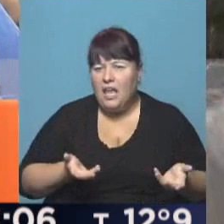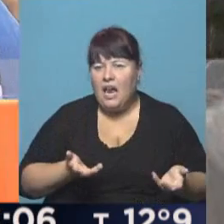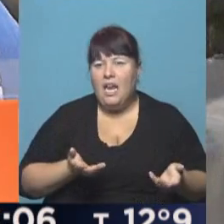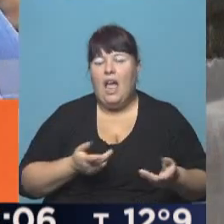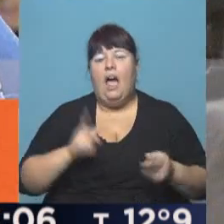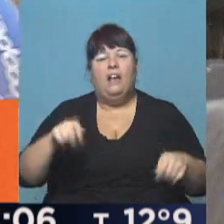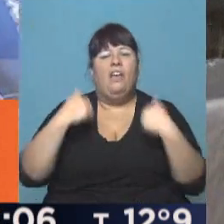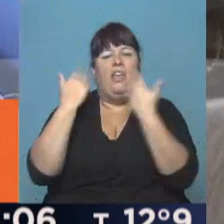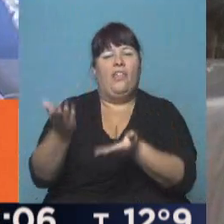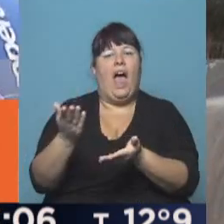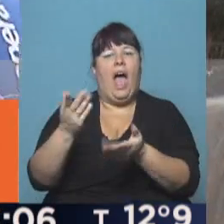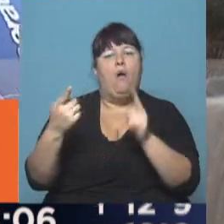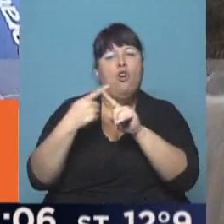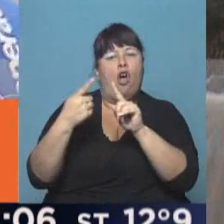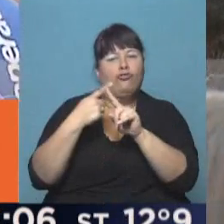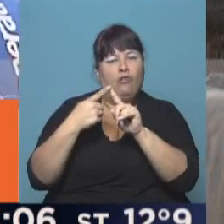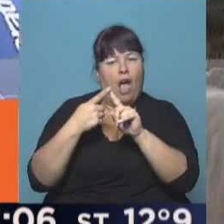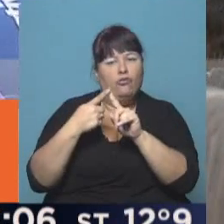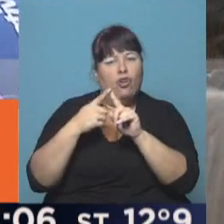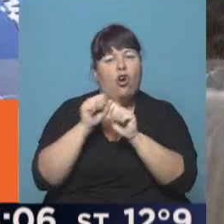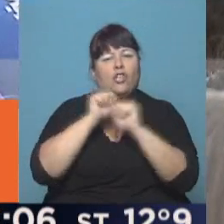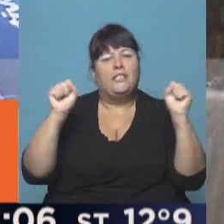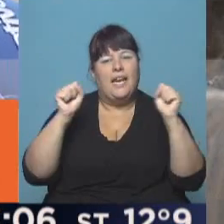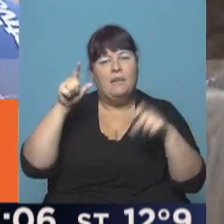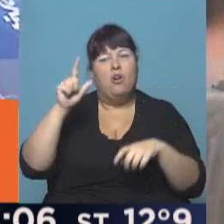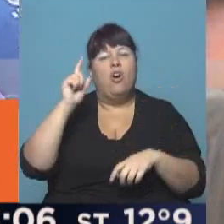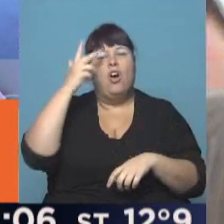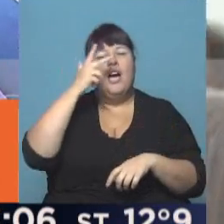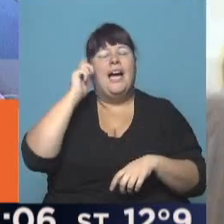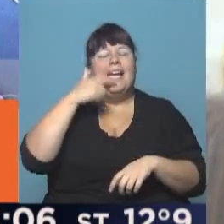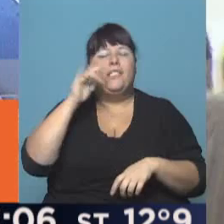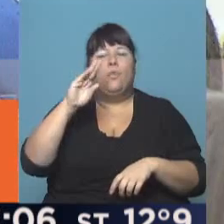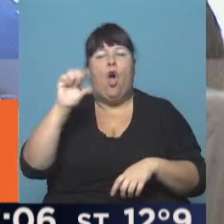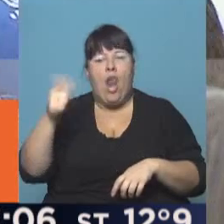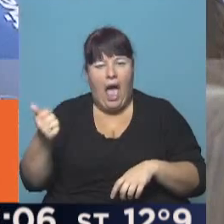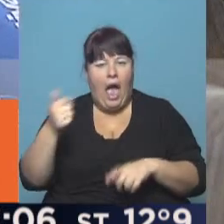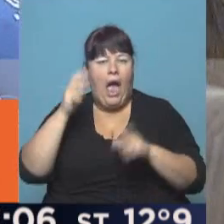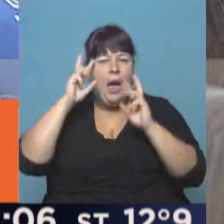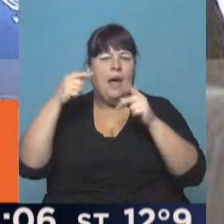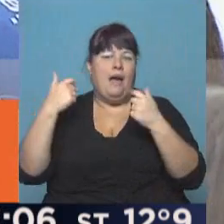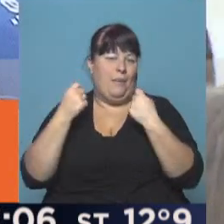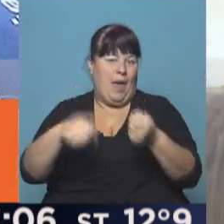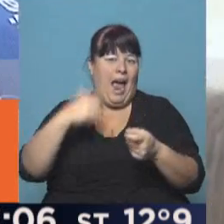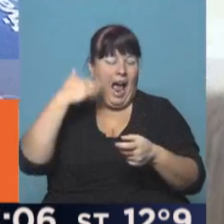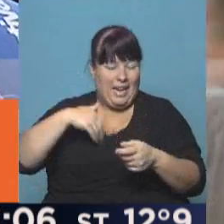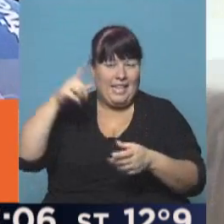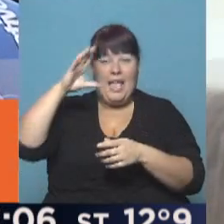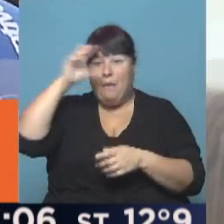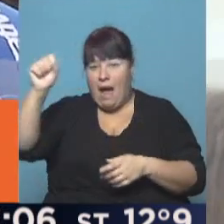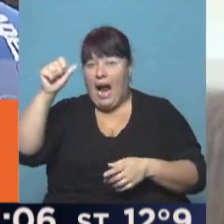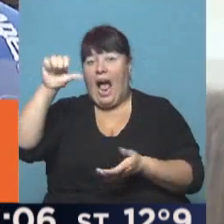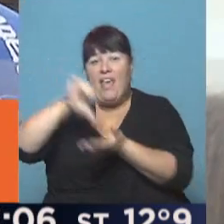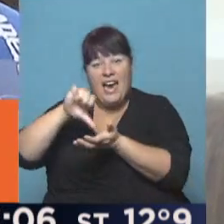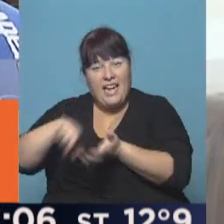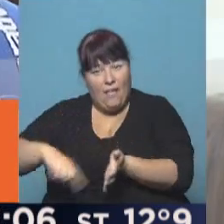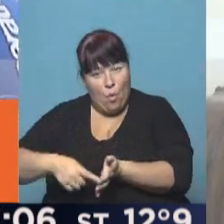que la entregó a una conexión con el terrorismo de Hezbollah, que con la logística de la República de Irán en la embajada iraní en